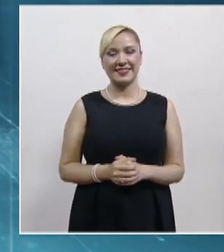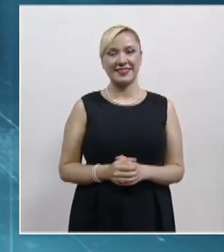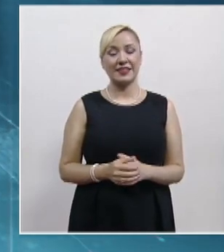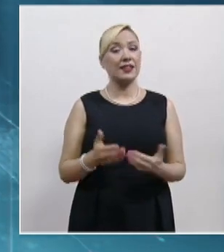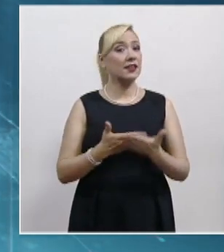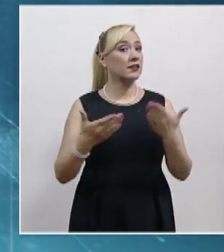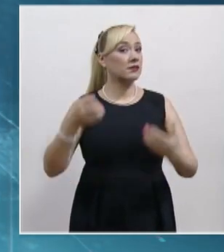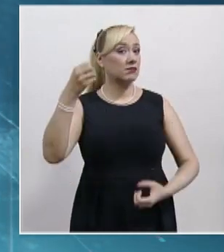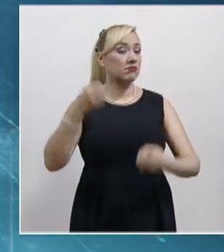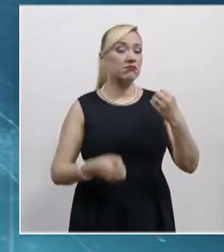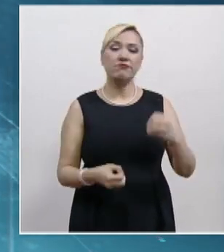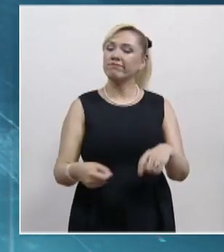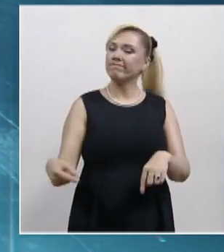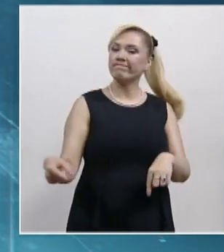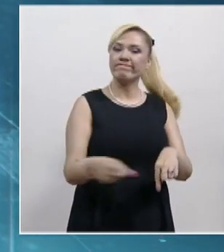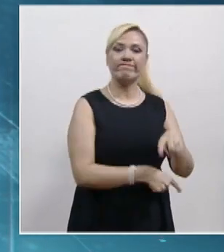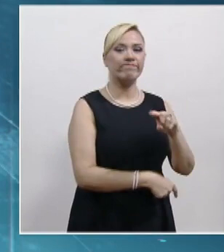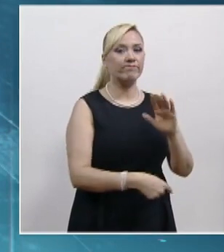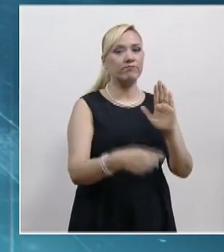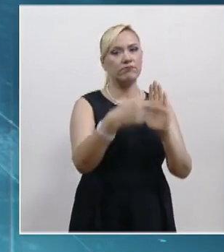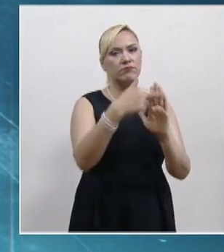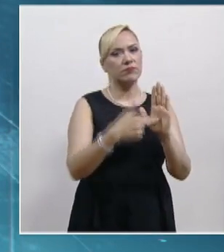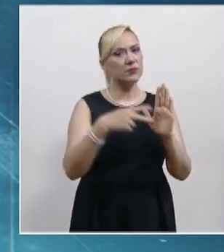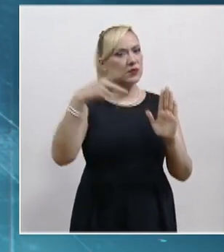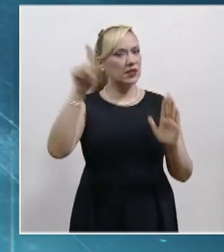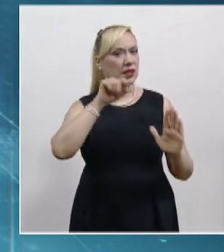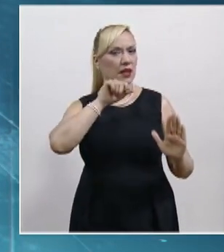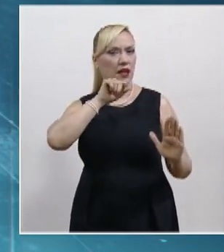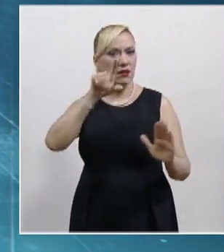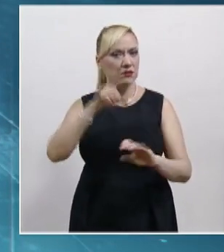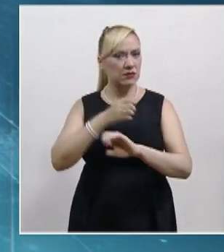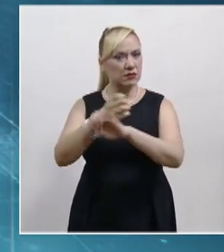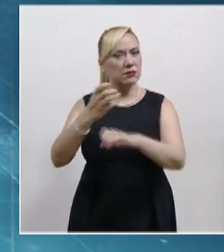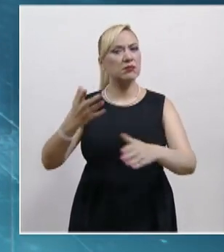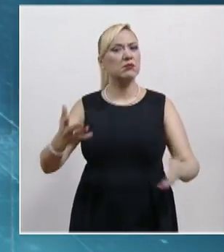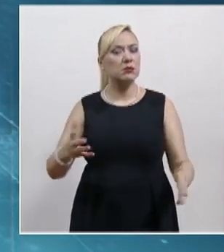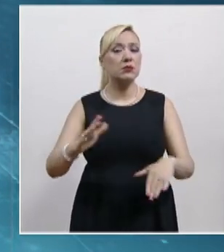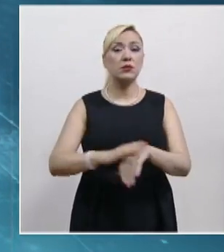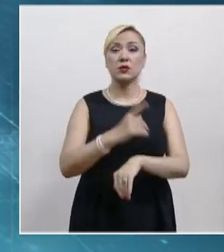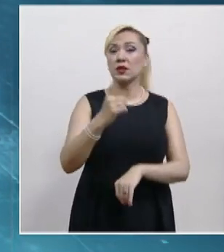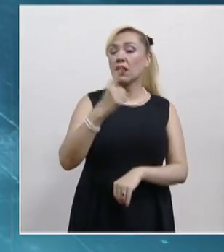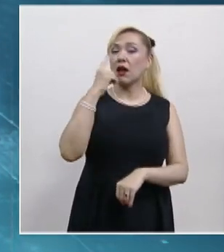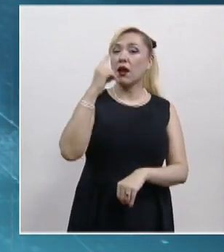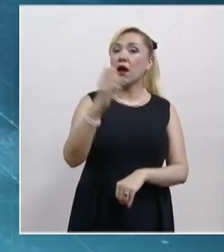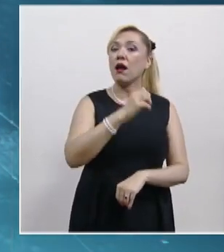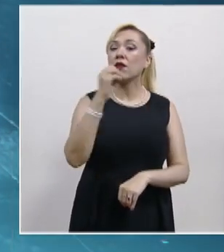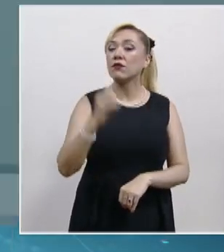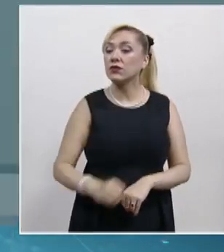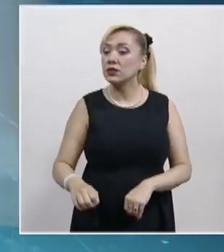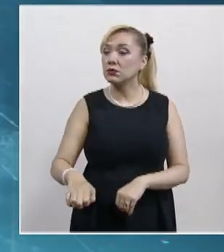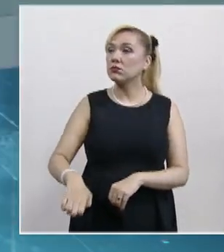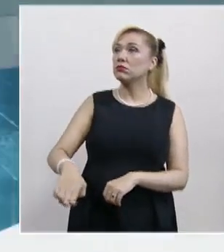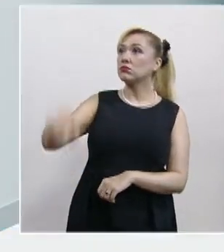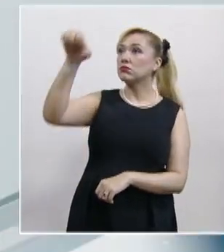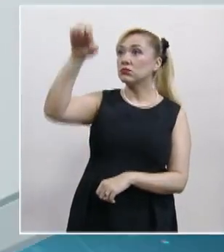La Corte invalidó disposición del Estado de Jalisco que condicionaba ser adulto para el cambio de identidad.